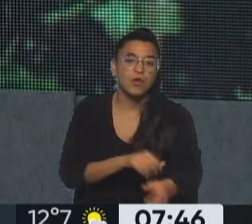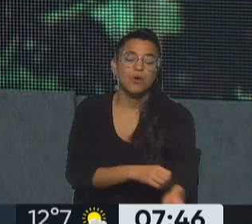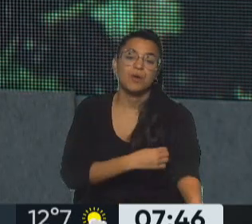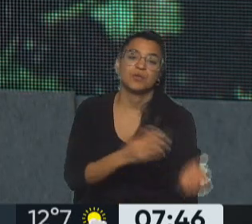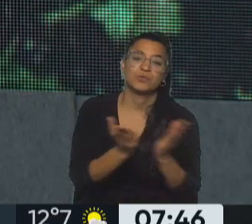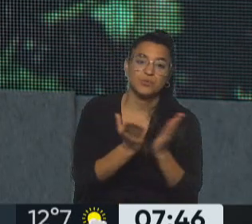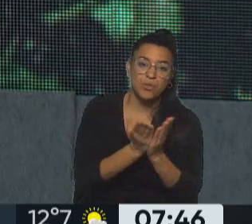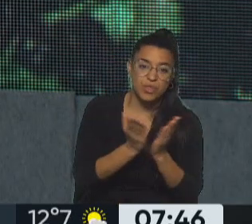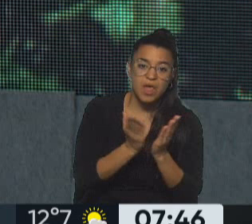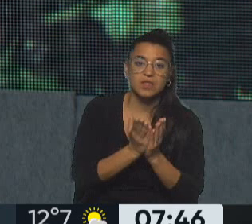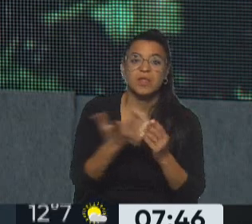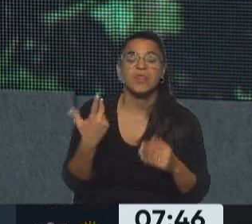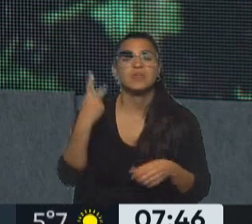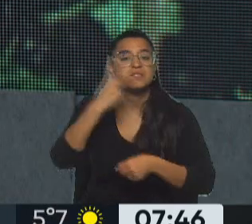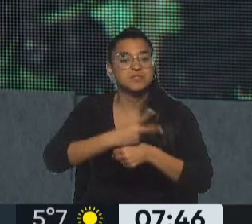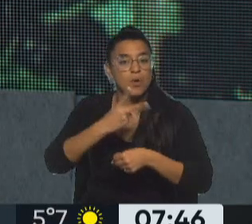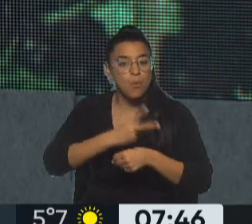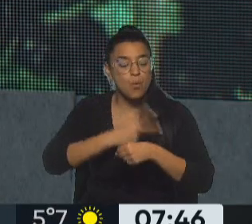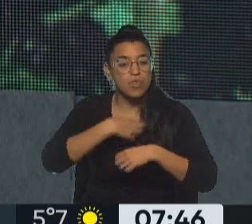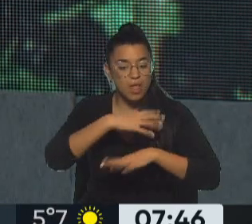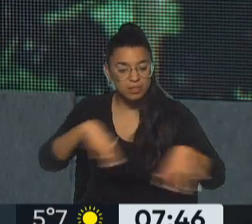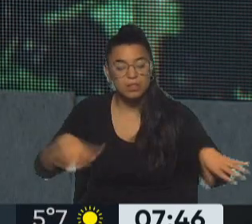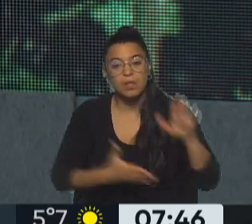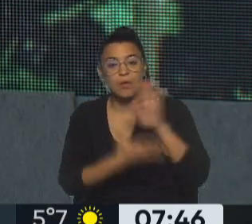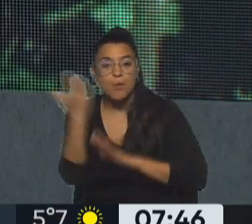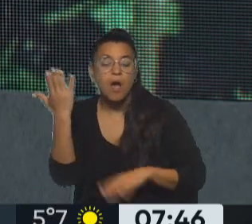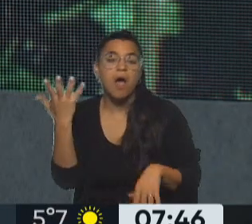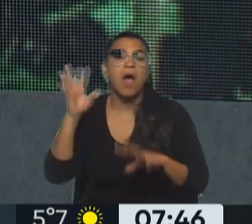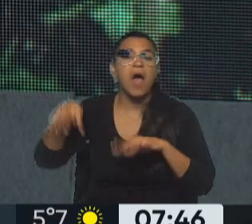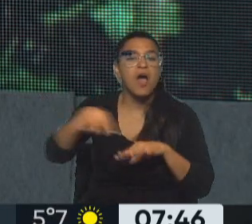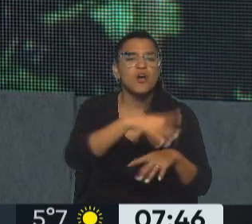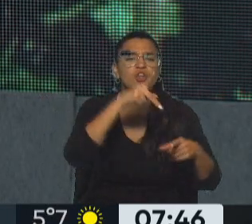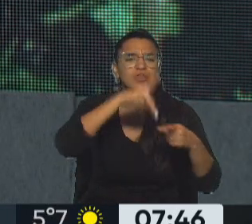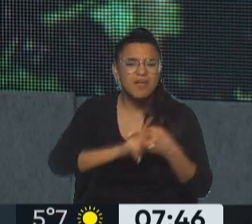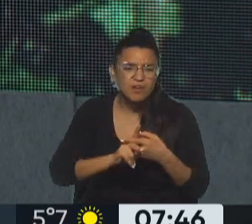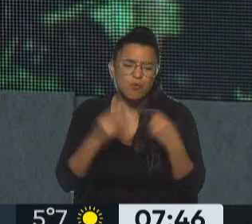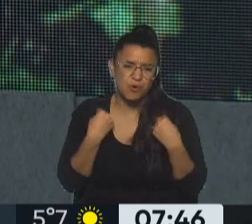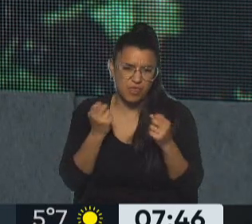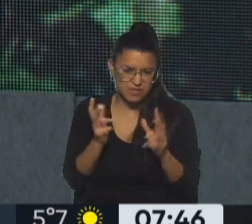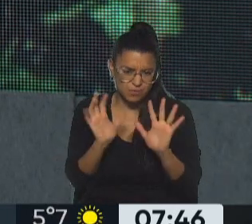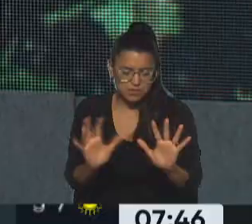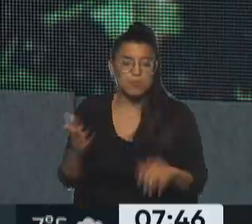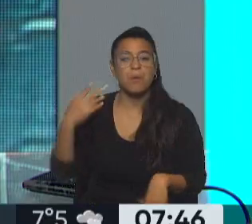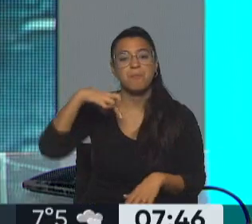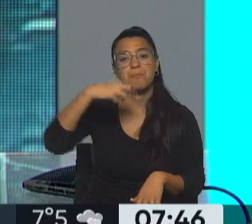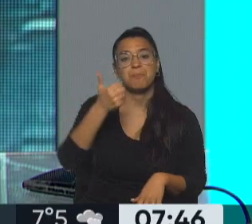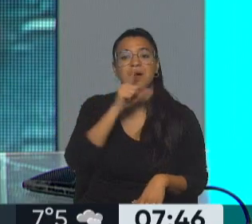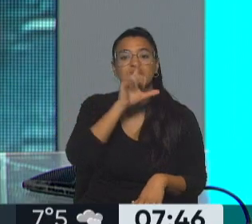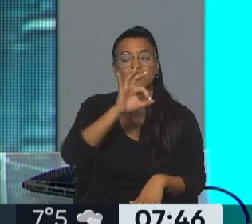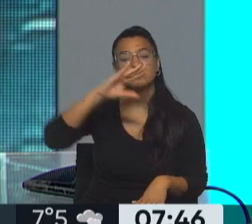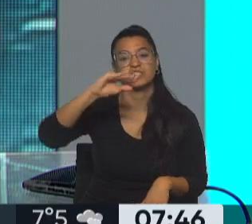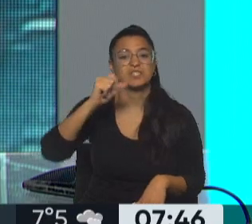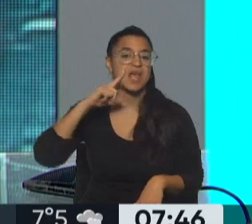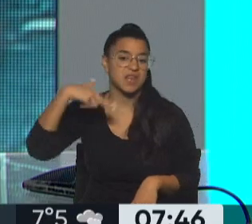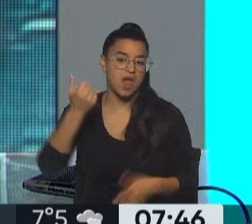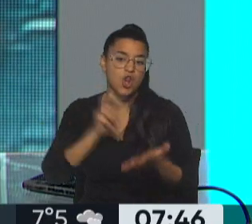del nivel secundario que ya están yendo a la agrotécnico Y por qué decimos todo esto porque Patricia chaina pato chaina tiene